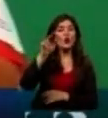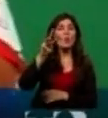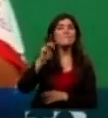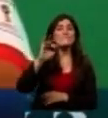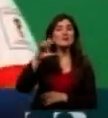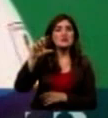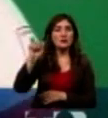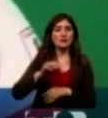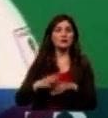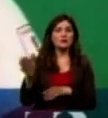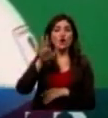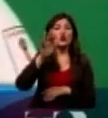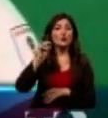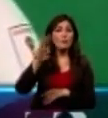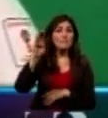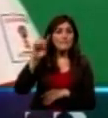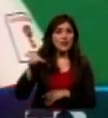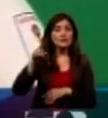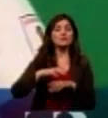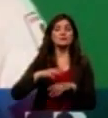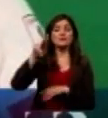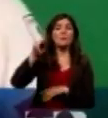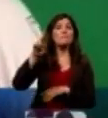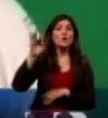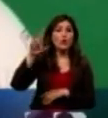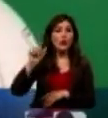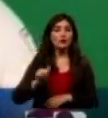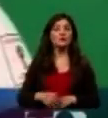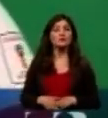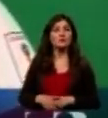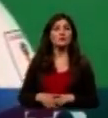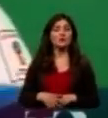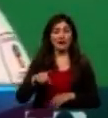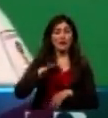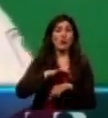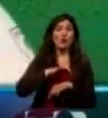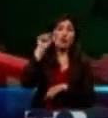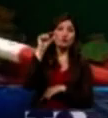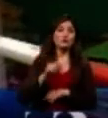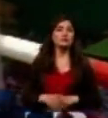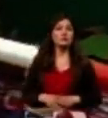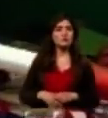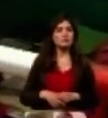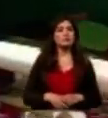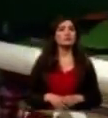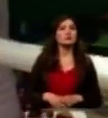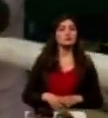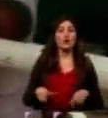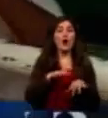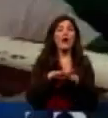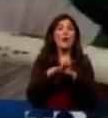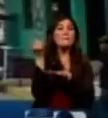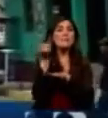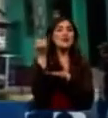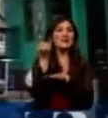Tumbes, Piura, Suyana. ¿Acá no se ha escuchado? Sí, sí hay acá, pero ya muy poco ya. Estamos en Aguas Verdes y